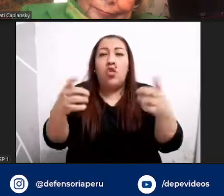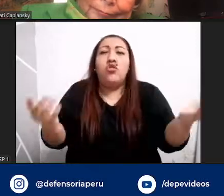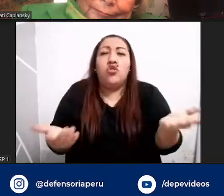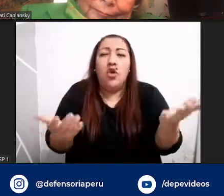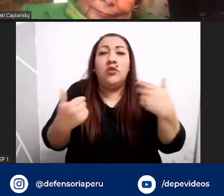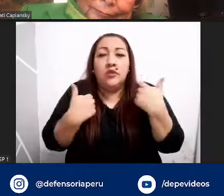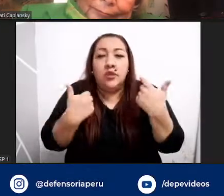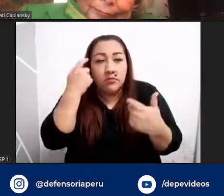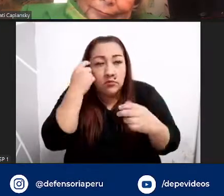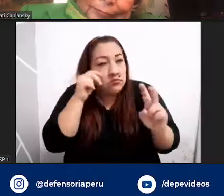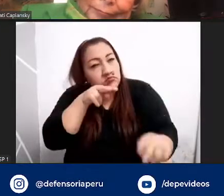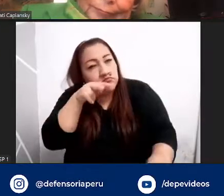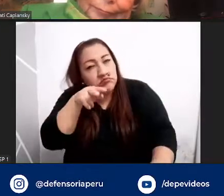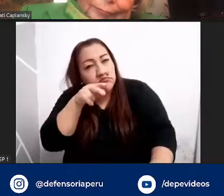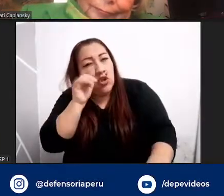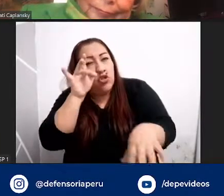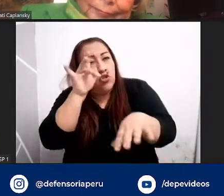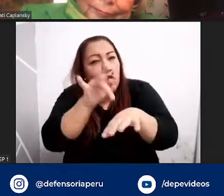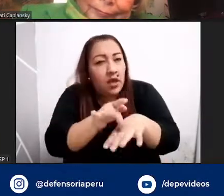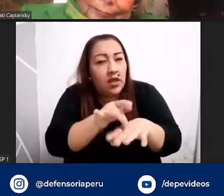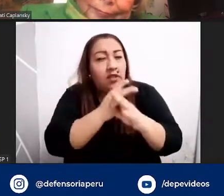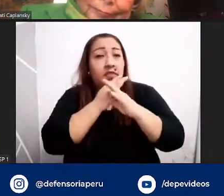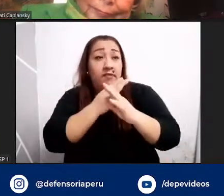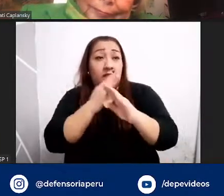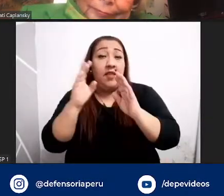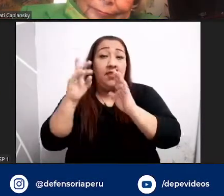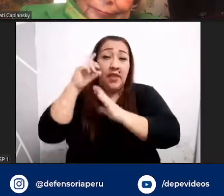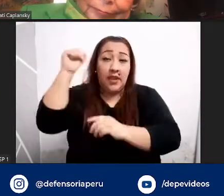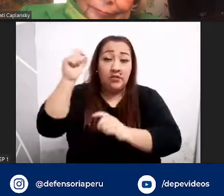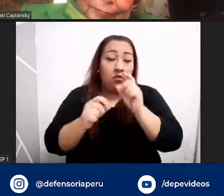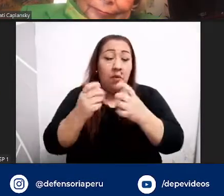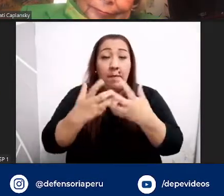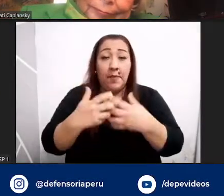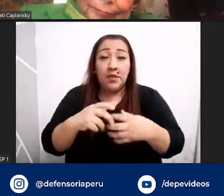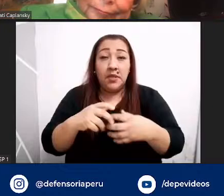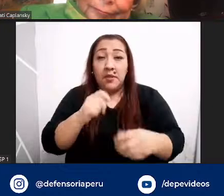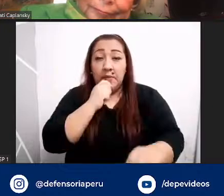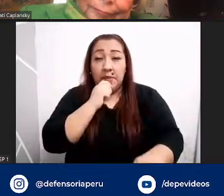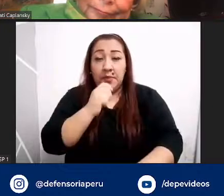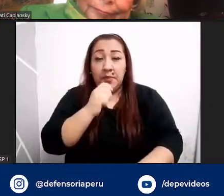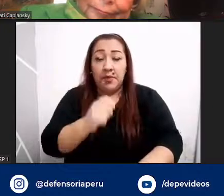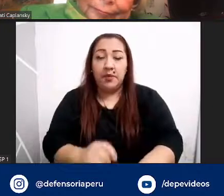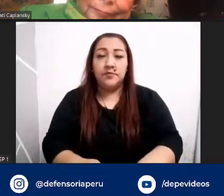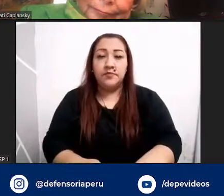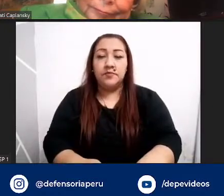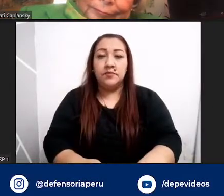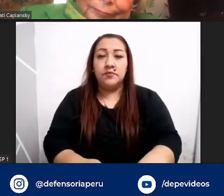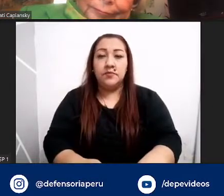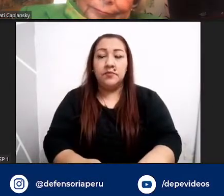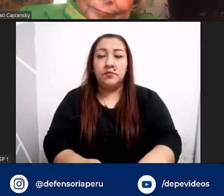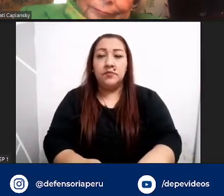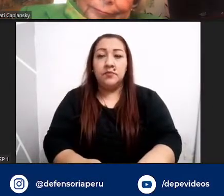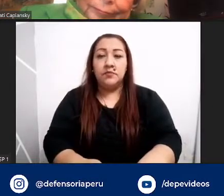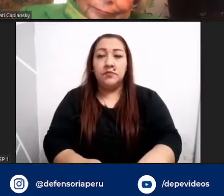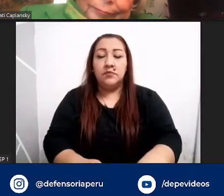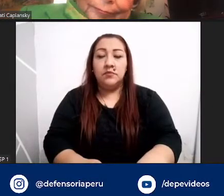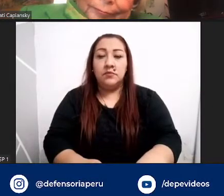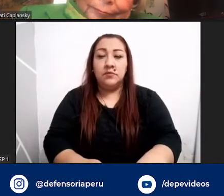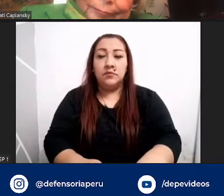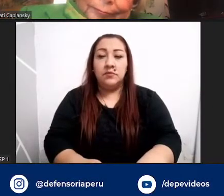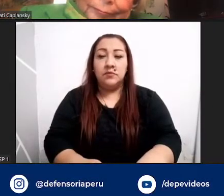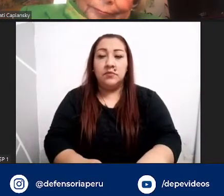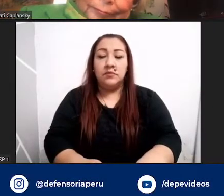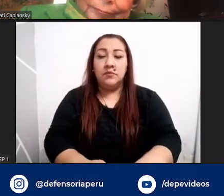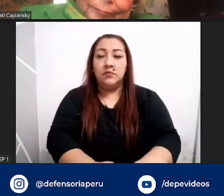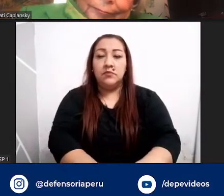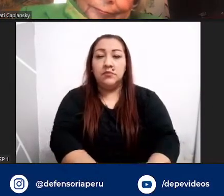los derechos, incluso en lo más privado, ¿no? Y esto también en términos de los espacios donde reina ahora la ilegalidad, ¿no?